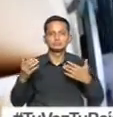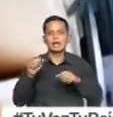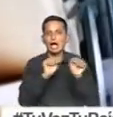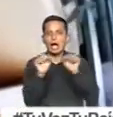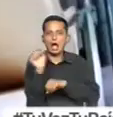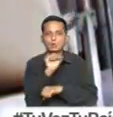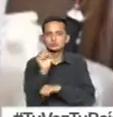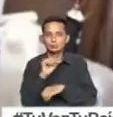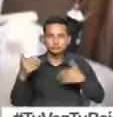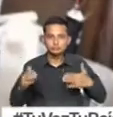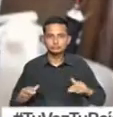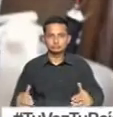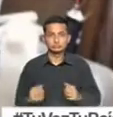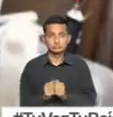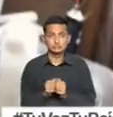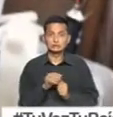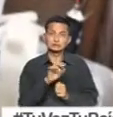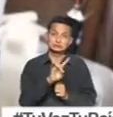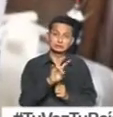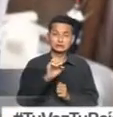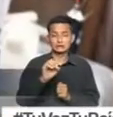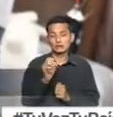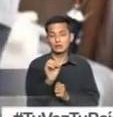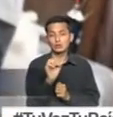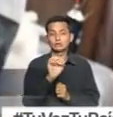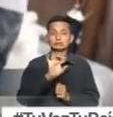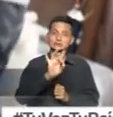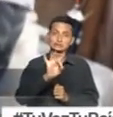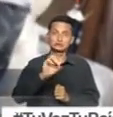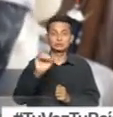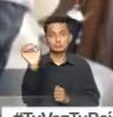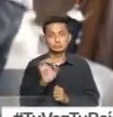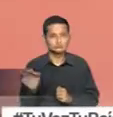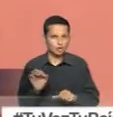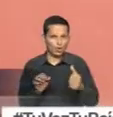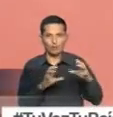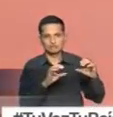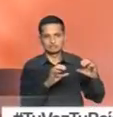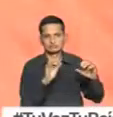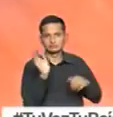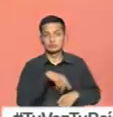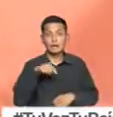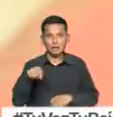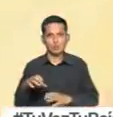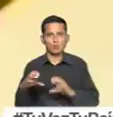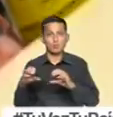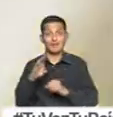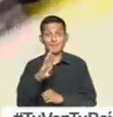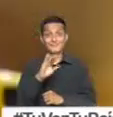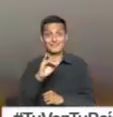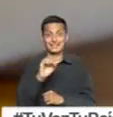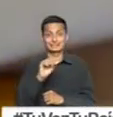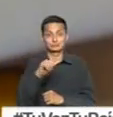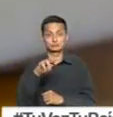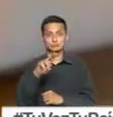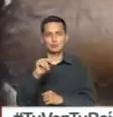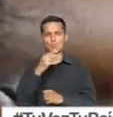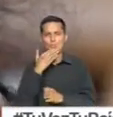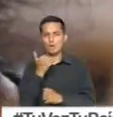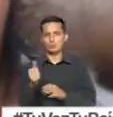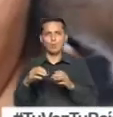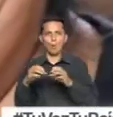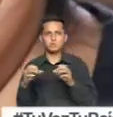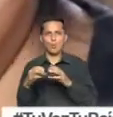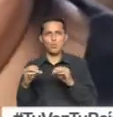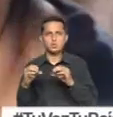buena esponja, 60-70% mejor a nivel de las otras esponjas. Por la elasticidad, la cauchosidad que